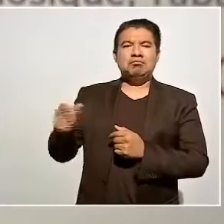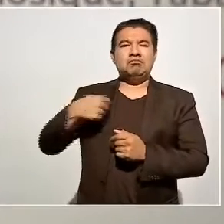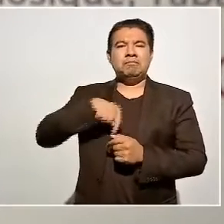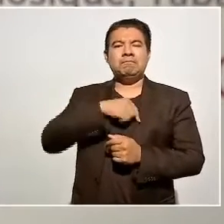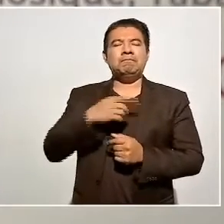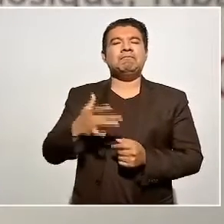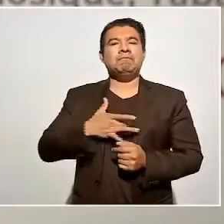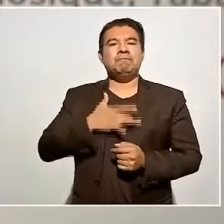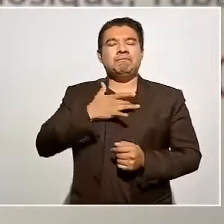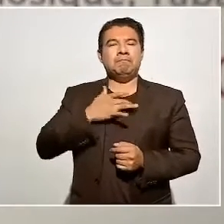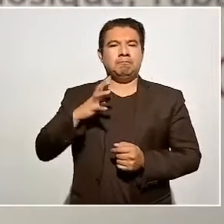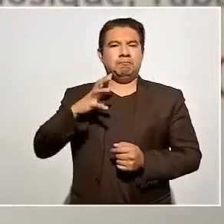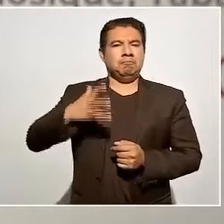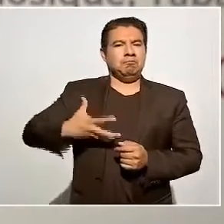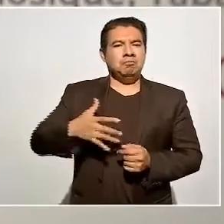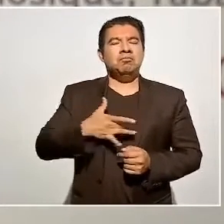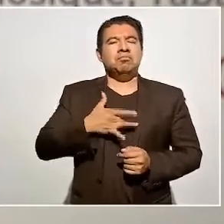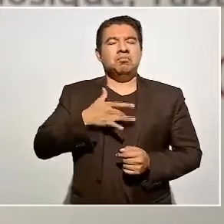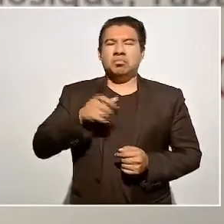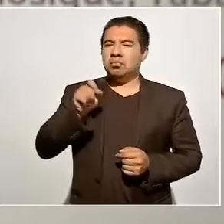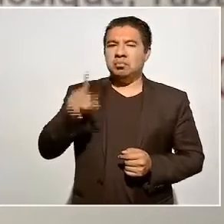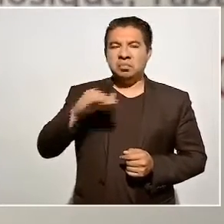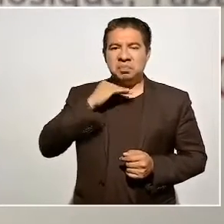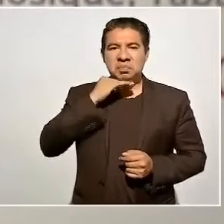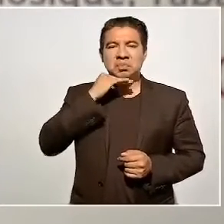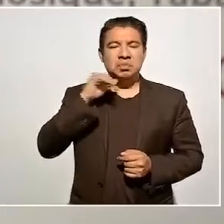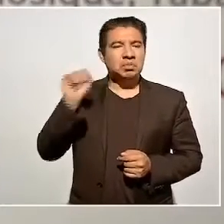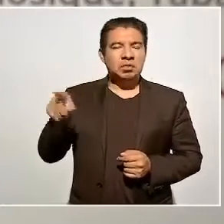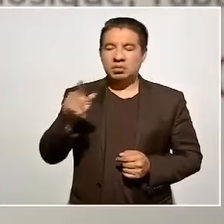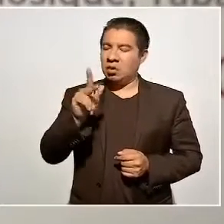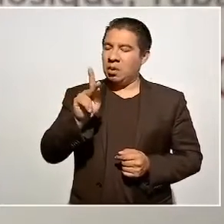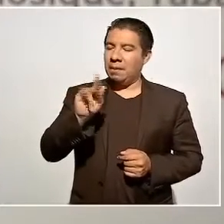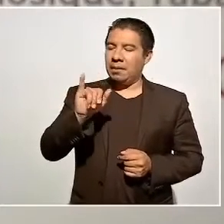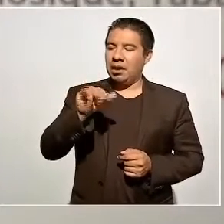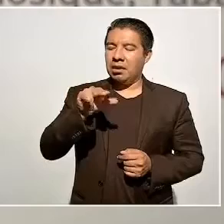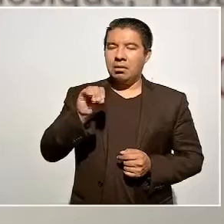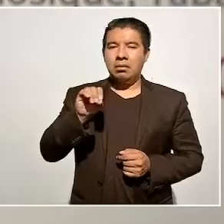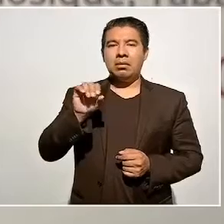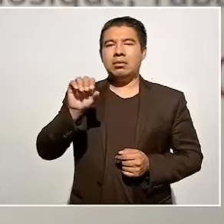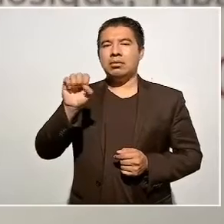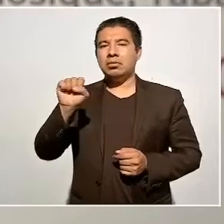cabales como Pino Suárez.